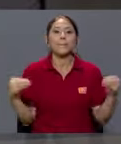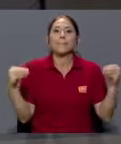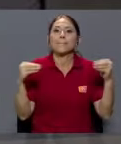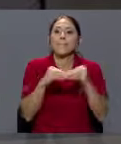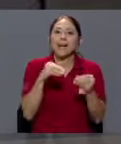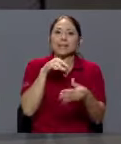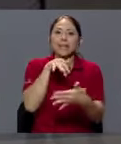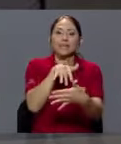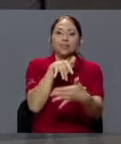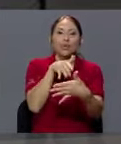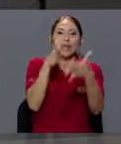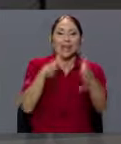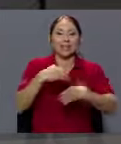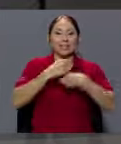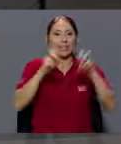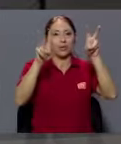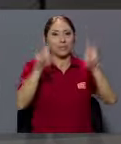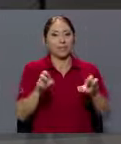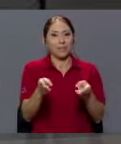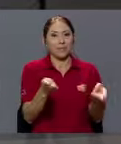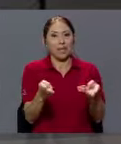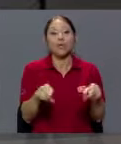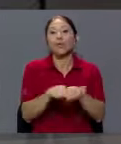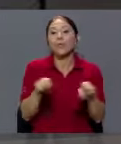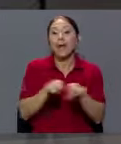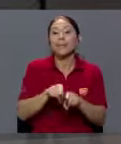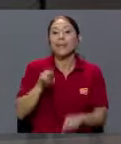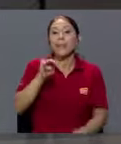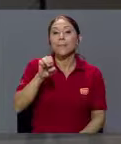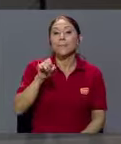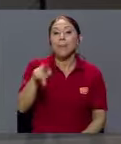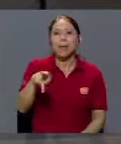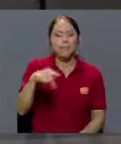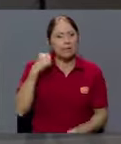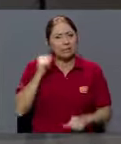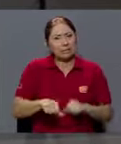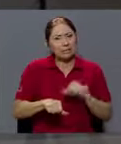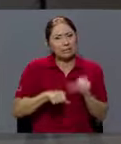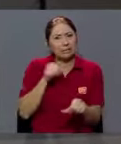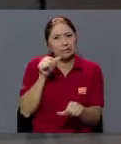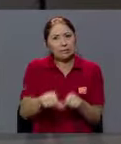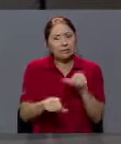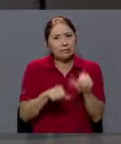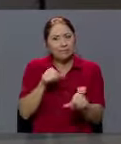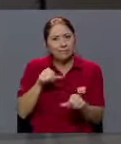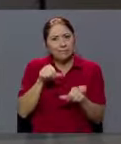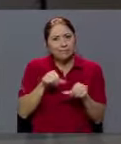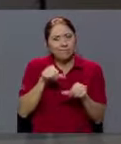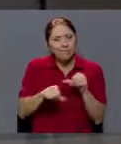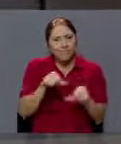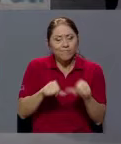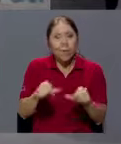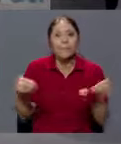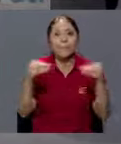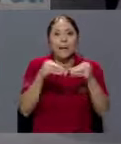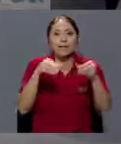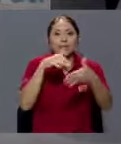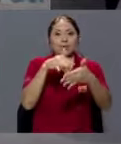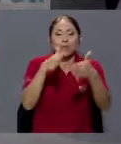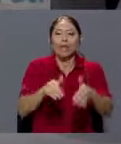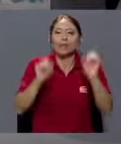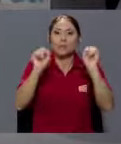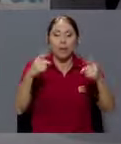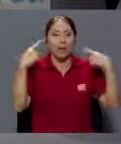más estudiantes presentaron bachillerato. Hay que decir que también en el MEP ha habido un esfuerzo sostenido porque más estudiantes lleguen a ese